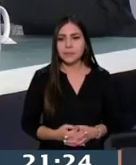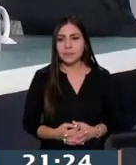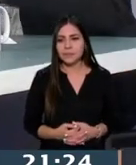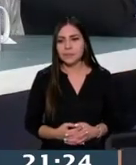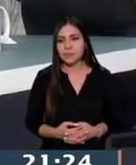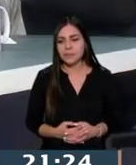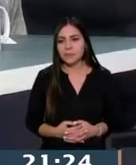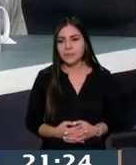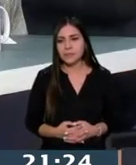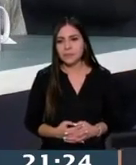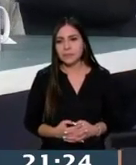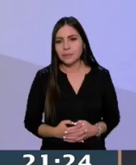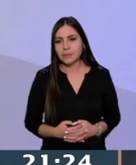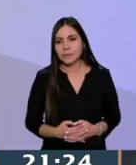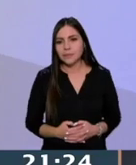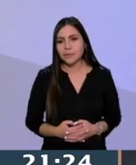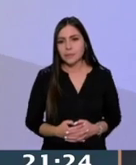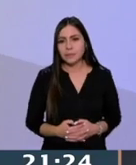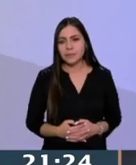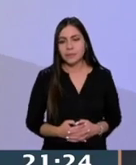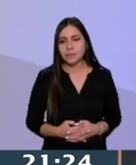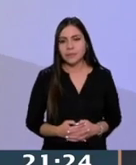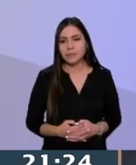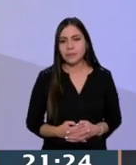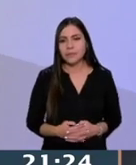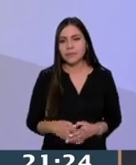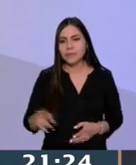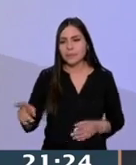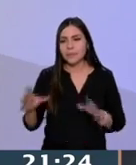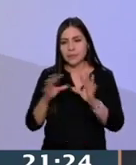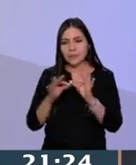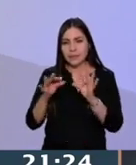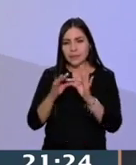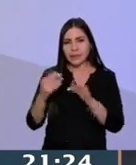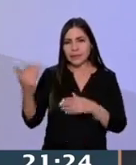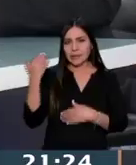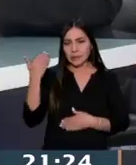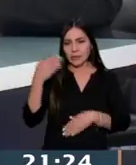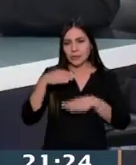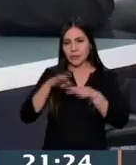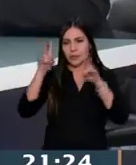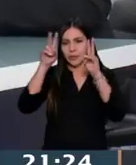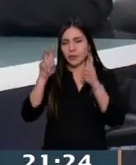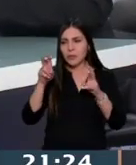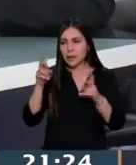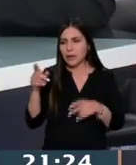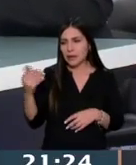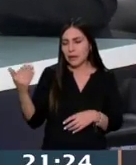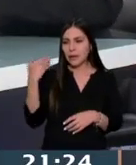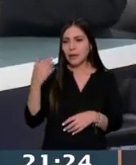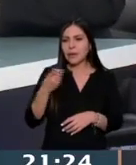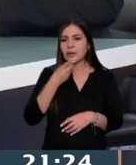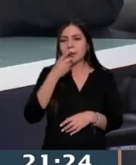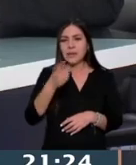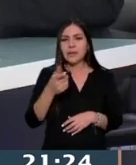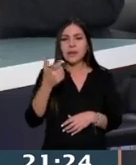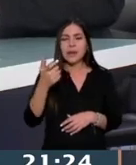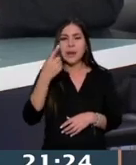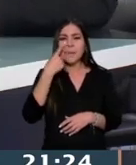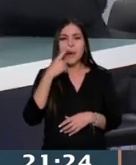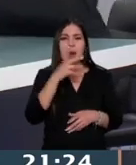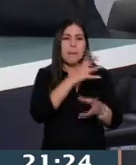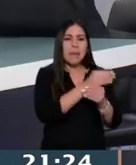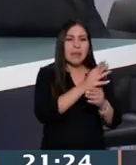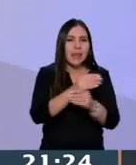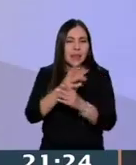A ver, ahorita vamos a recuperar esto de lo que estabas hablando, que es el tema de cuánto se ha invertido en mantenimiento, que creo que es